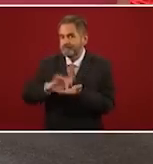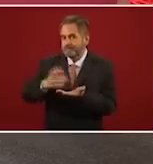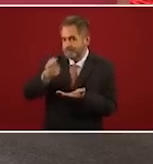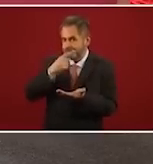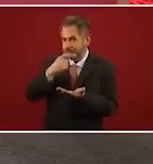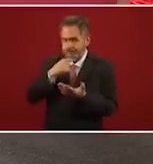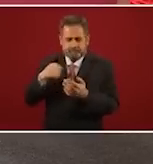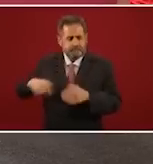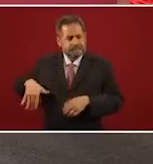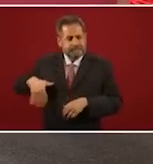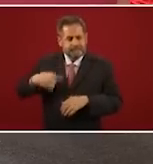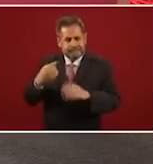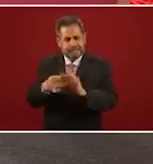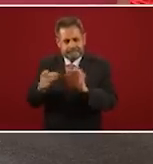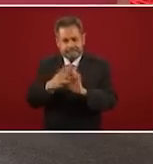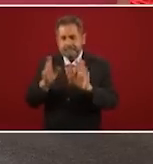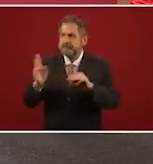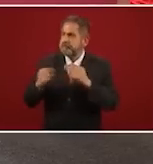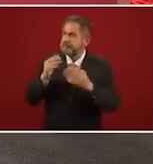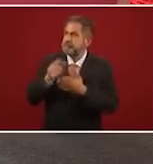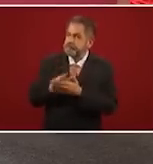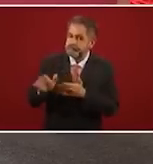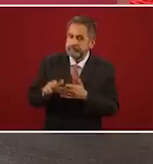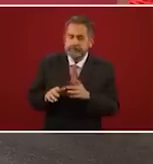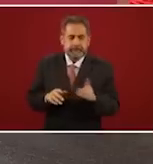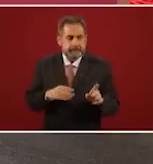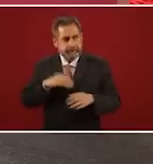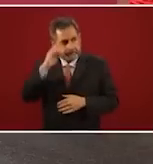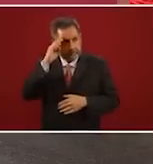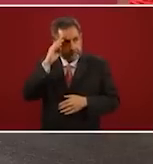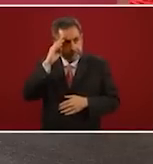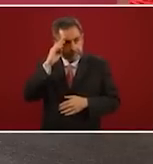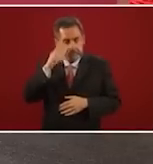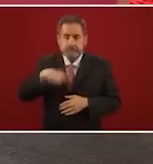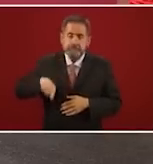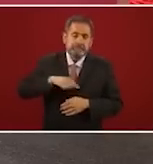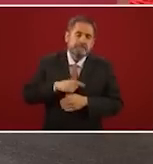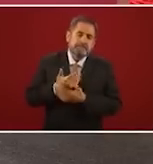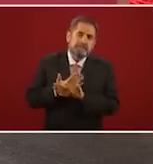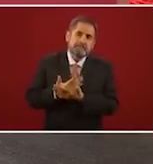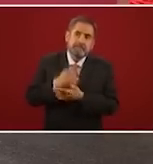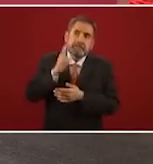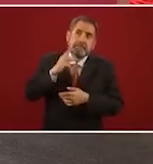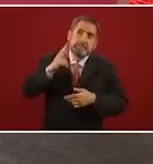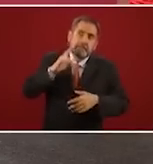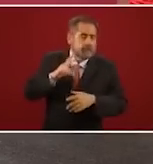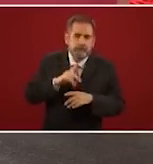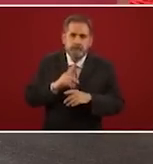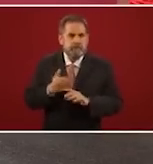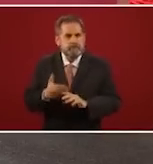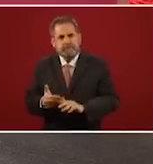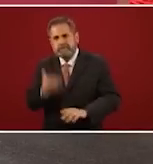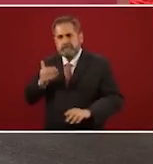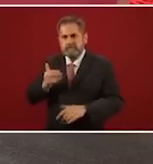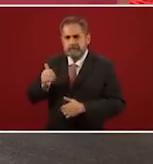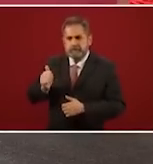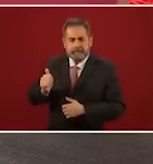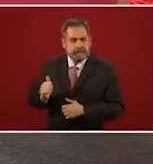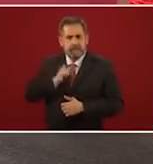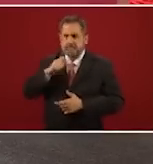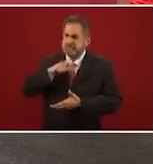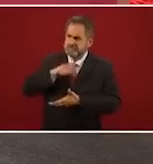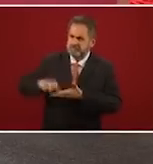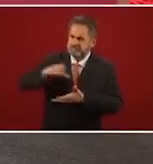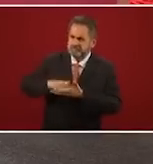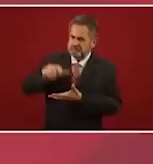las razones que ya expliqué. No nos esperamos a que la crisis estallara, nos anticipamos